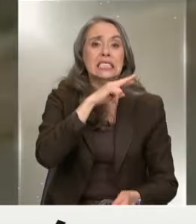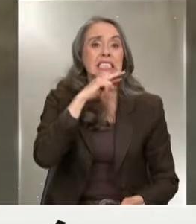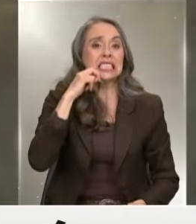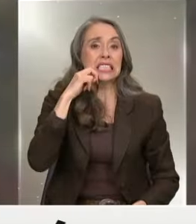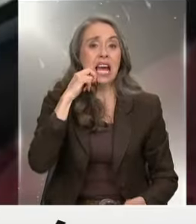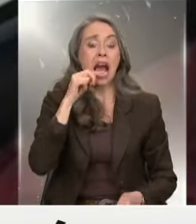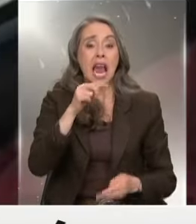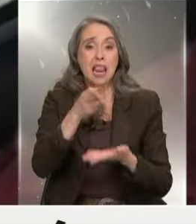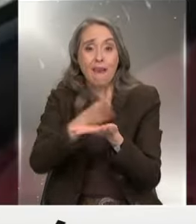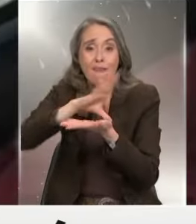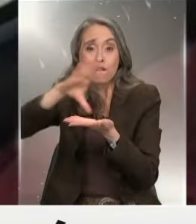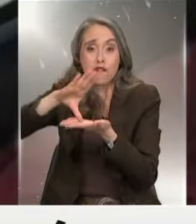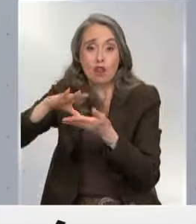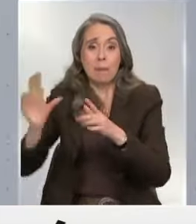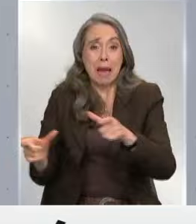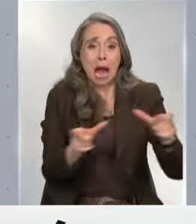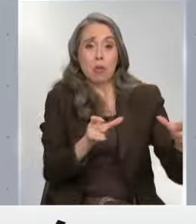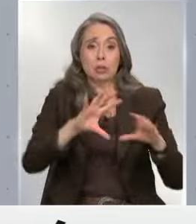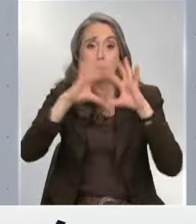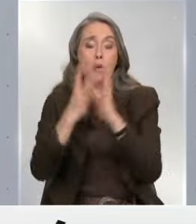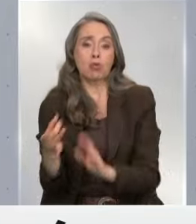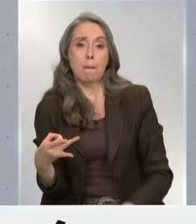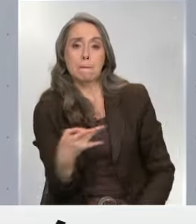fronteras más custodiadas del planeta.